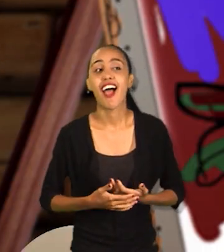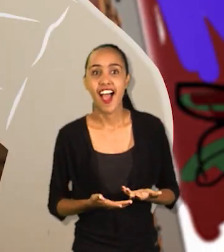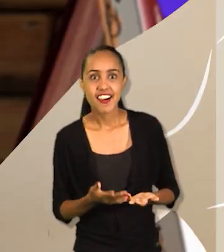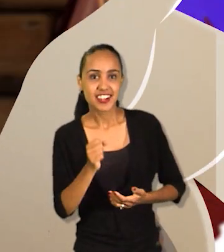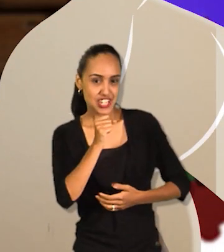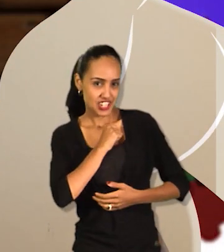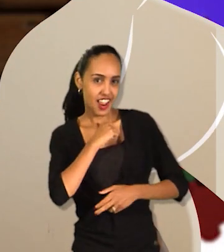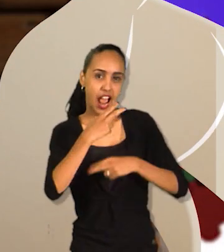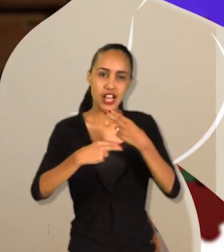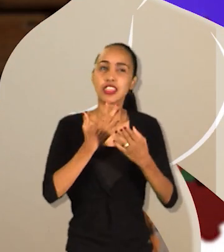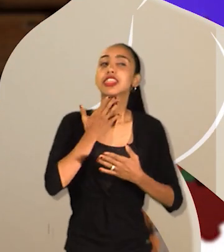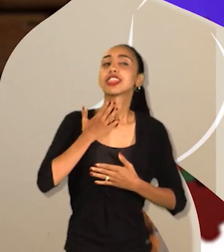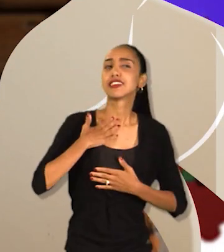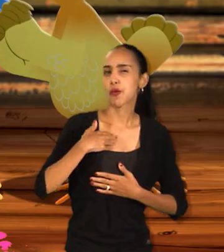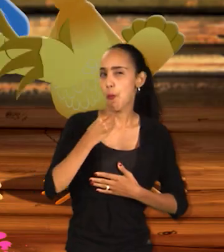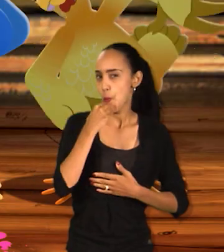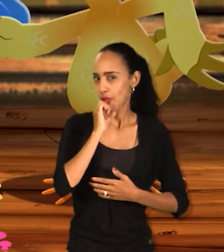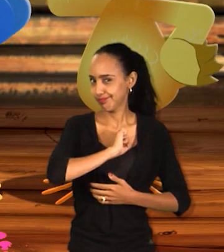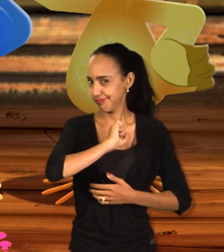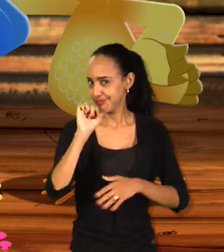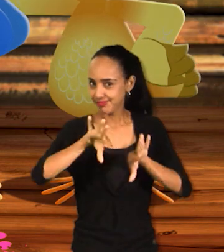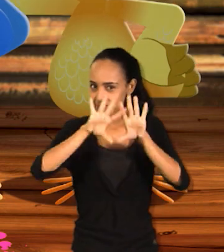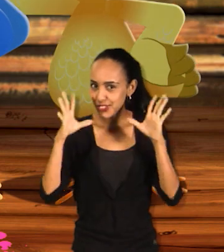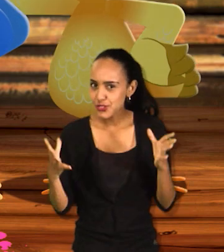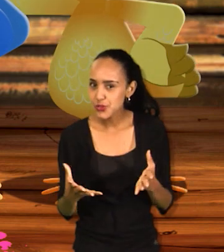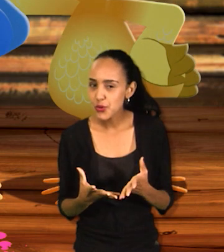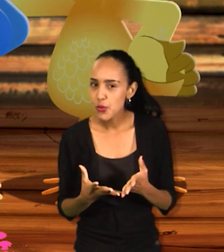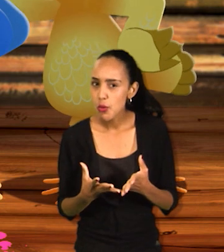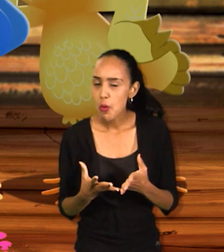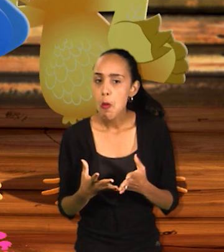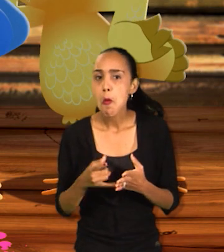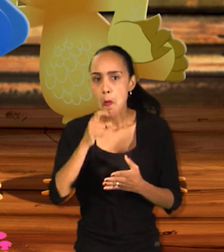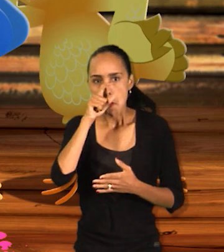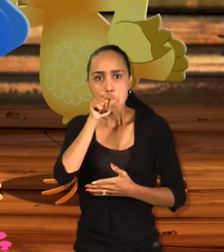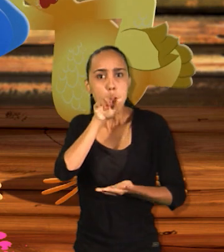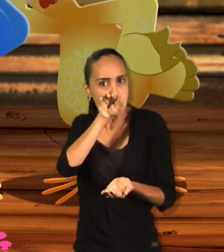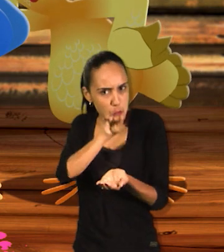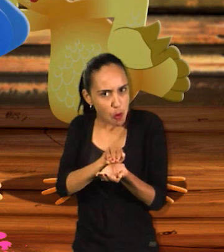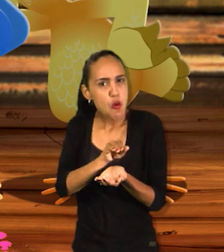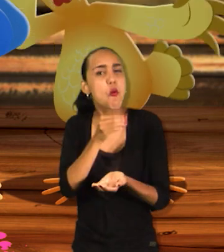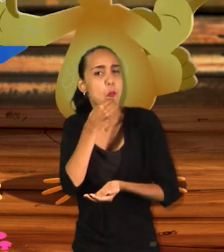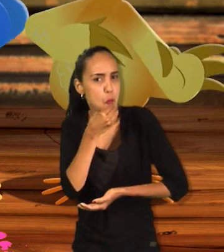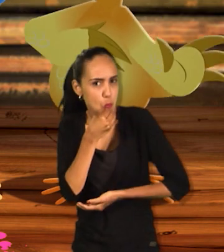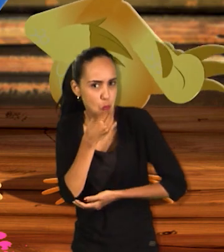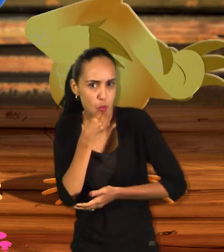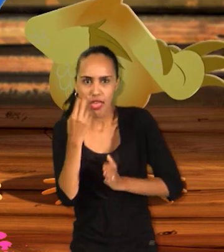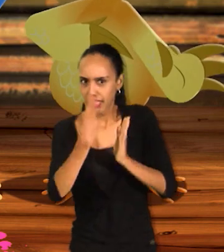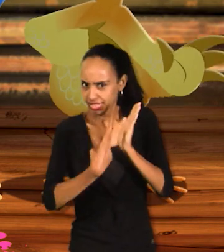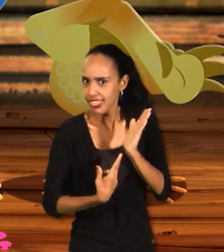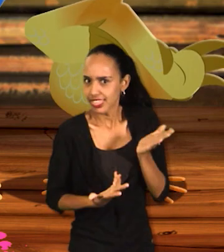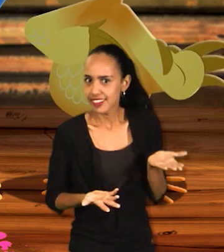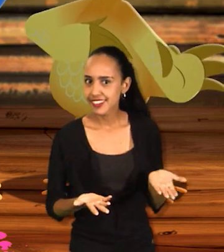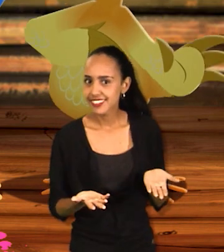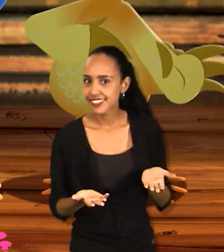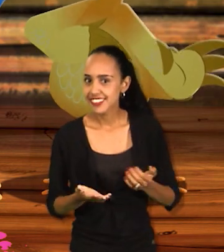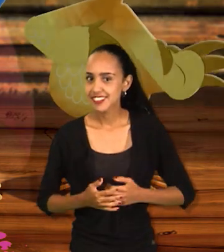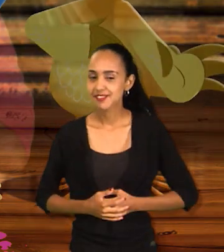voluntad, todo se puede. ¿Quién dijo que un pollo no puede pintar?